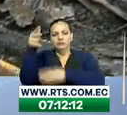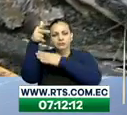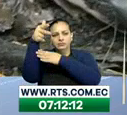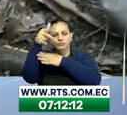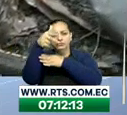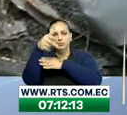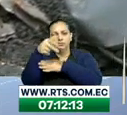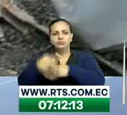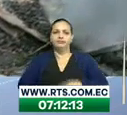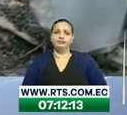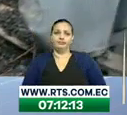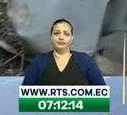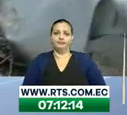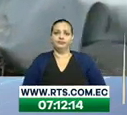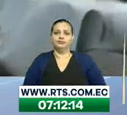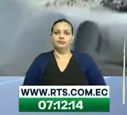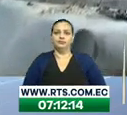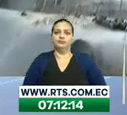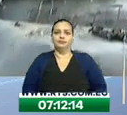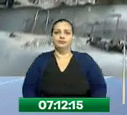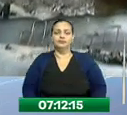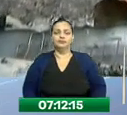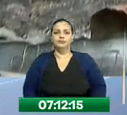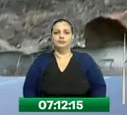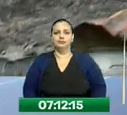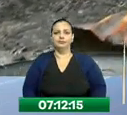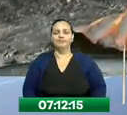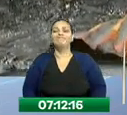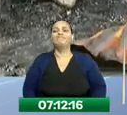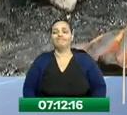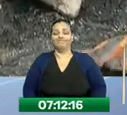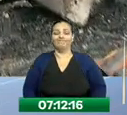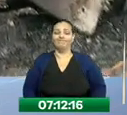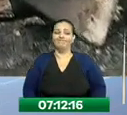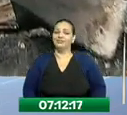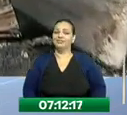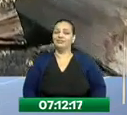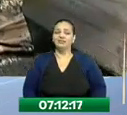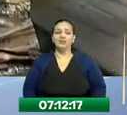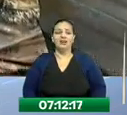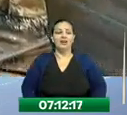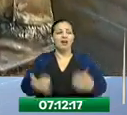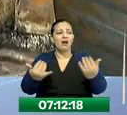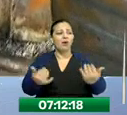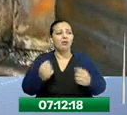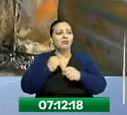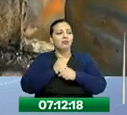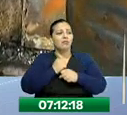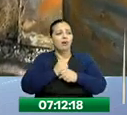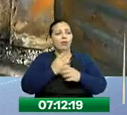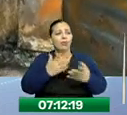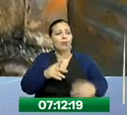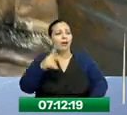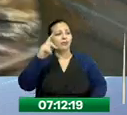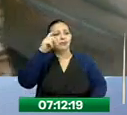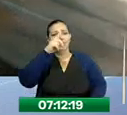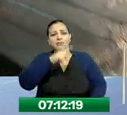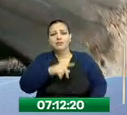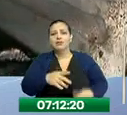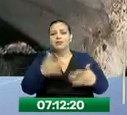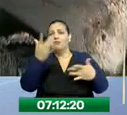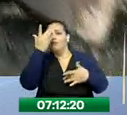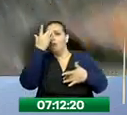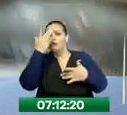el negocio de este señor, de esta familia. Justo en esta época, allá están todas las lavadoras. Mira, y aún está el olor,